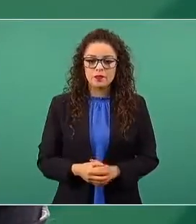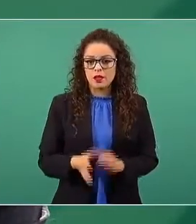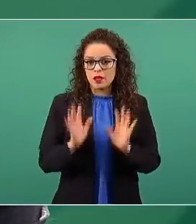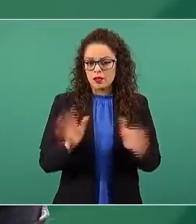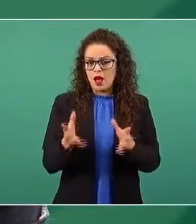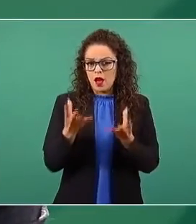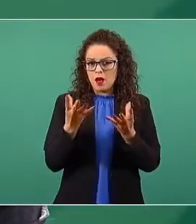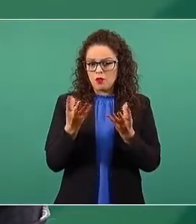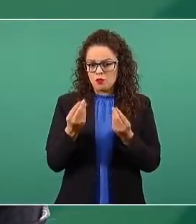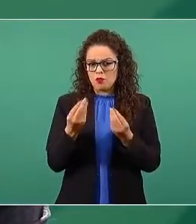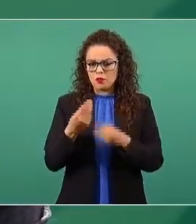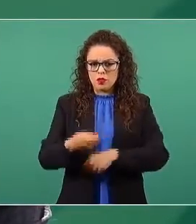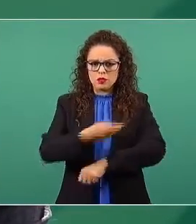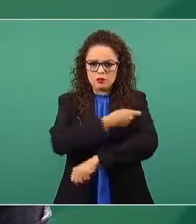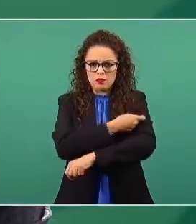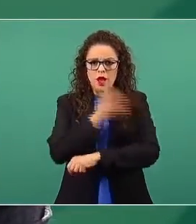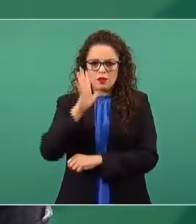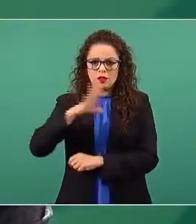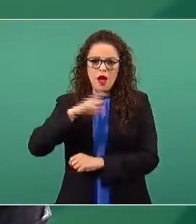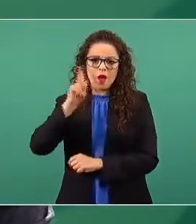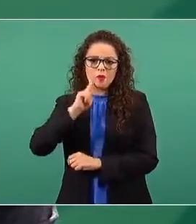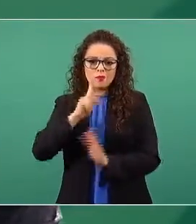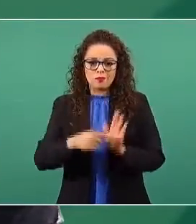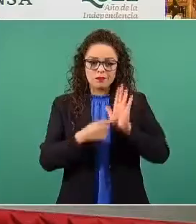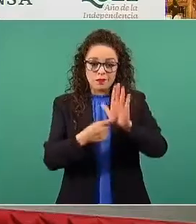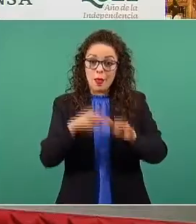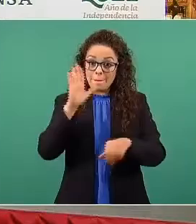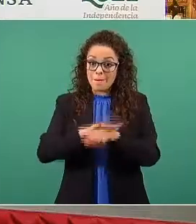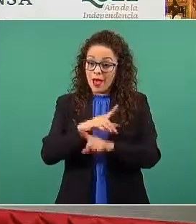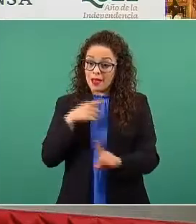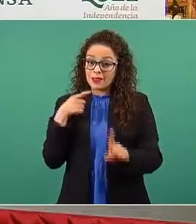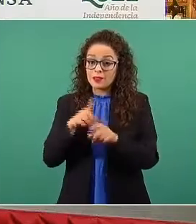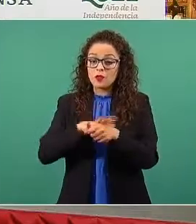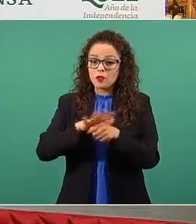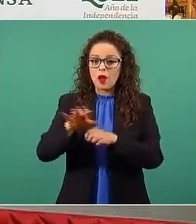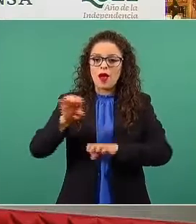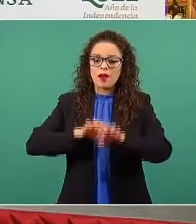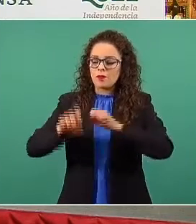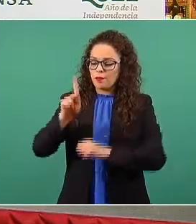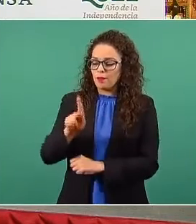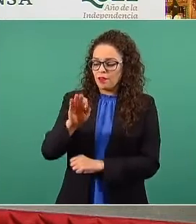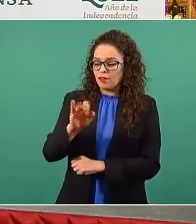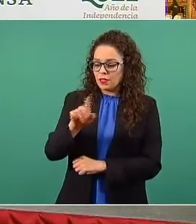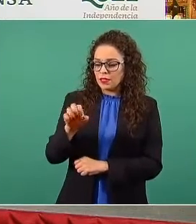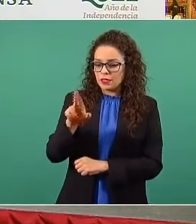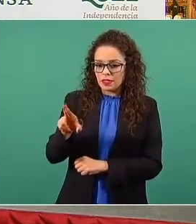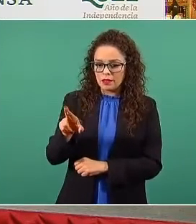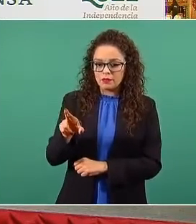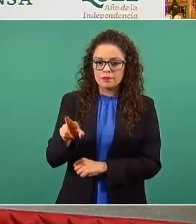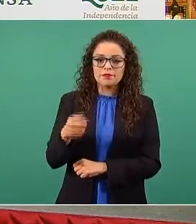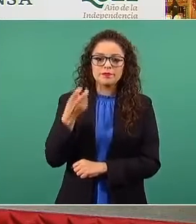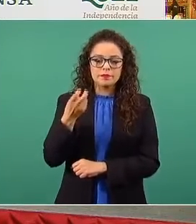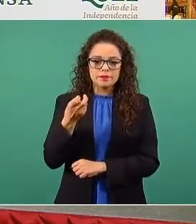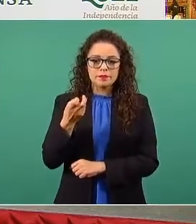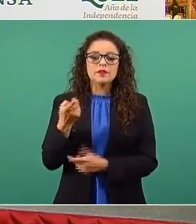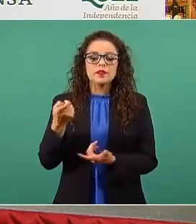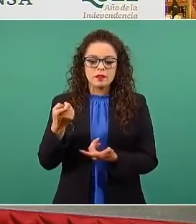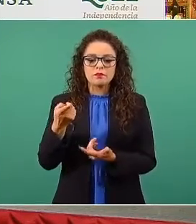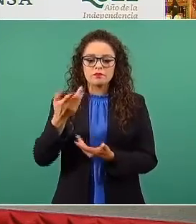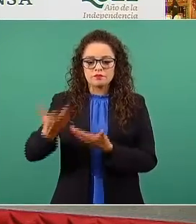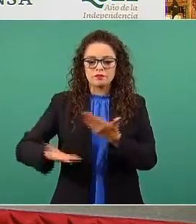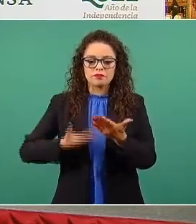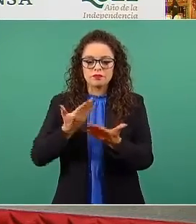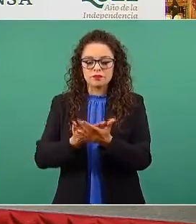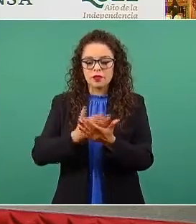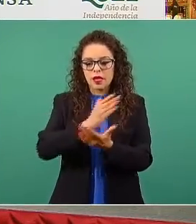logrado esta evidencia, en particular la de Pfizer, y conforme Pfizer lo logró, fue presentando su expediente a